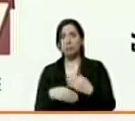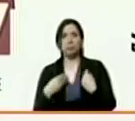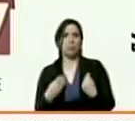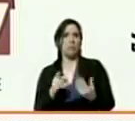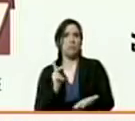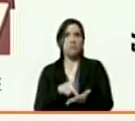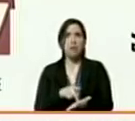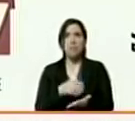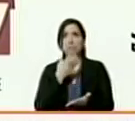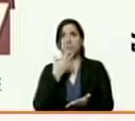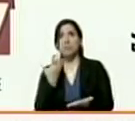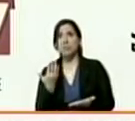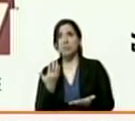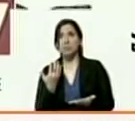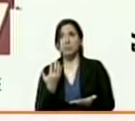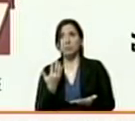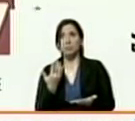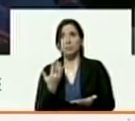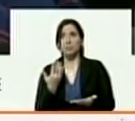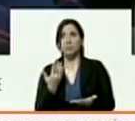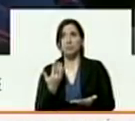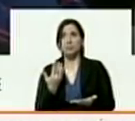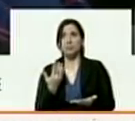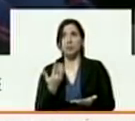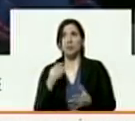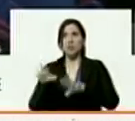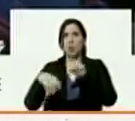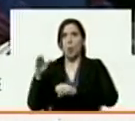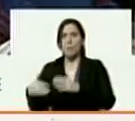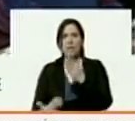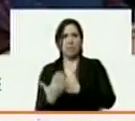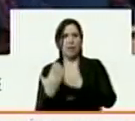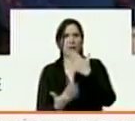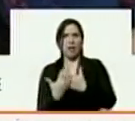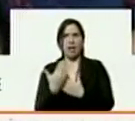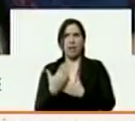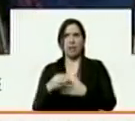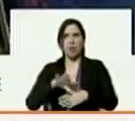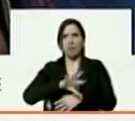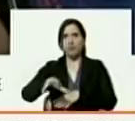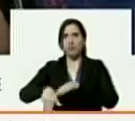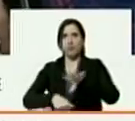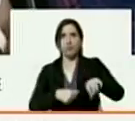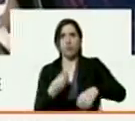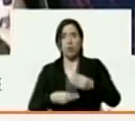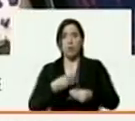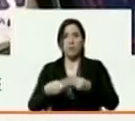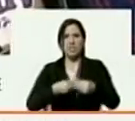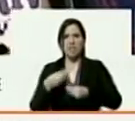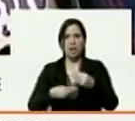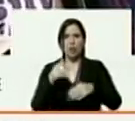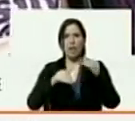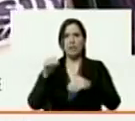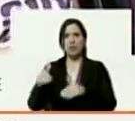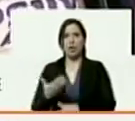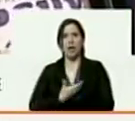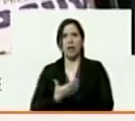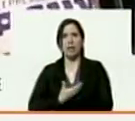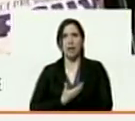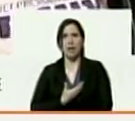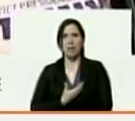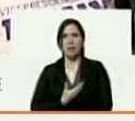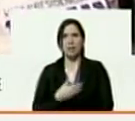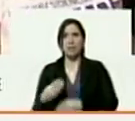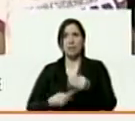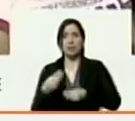si van por pedacitos, si compran tarjetas ahí clandestinamente, como lo hicieron en las elecciones de alcalde, como lo hicieron en las